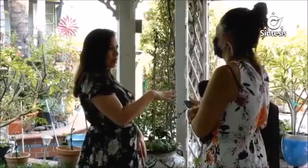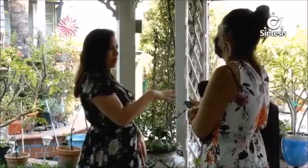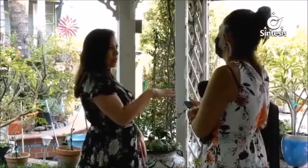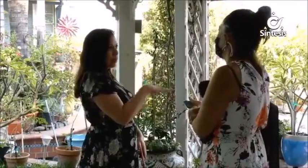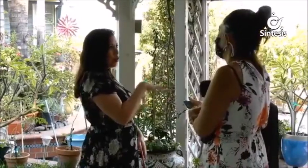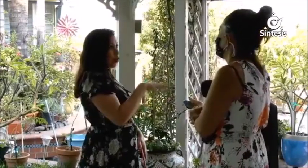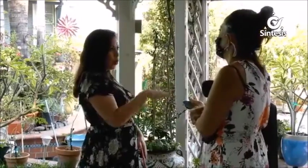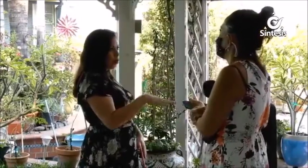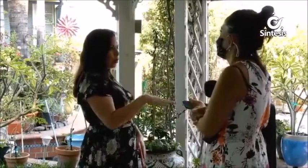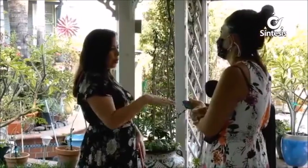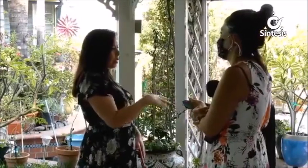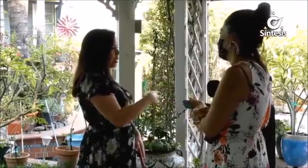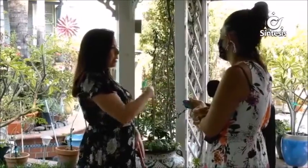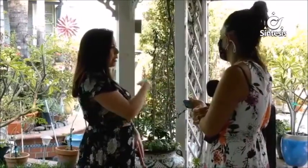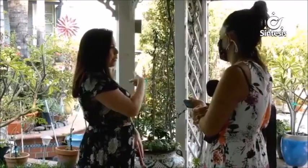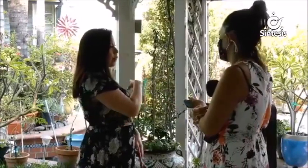poquito...